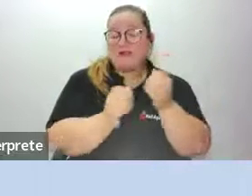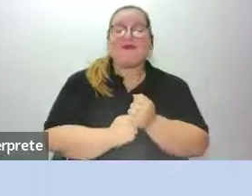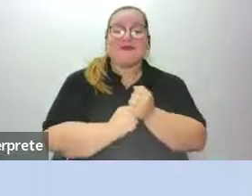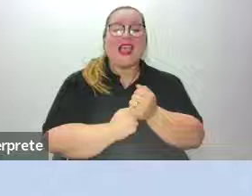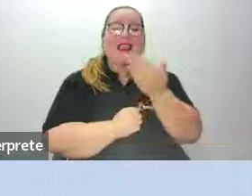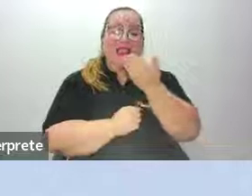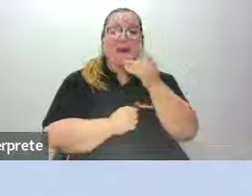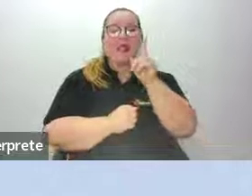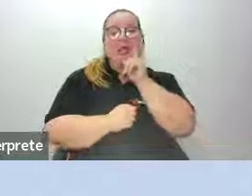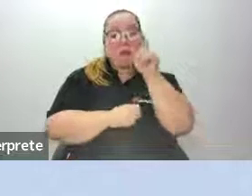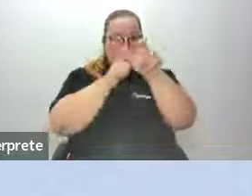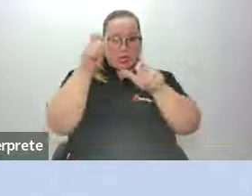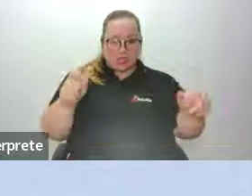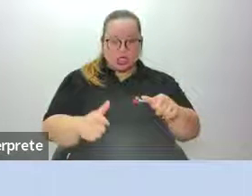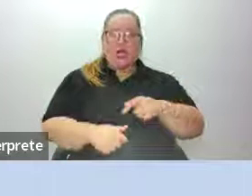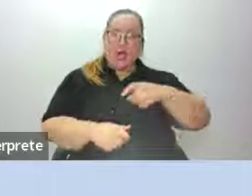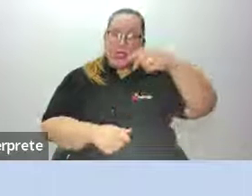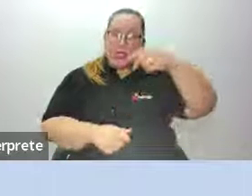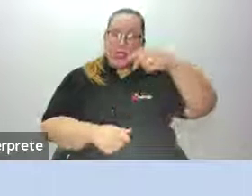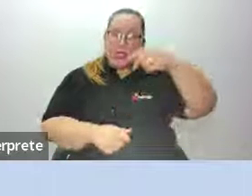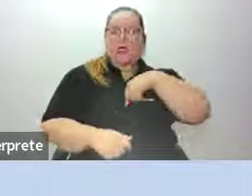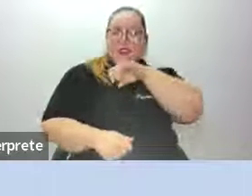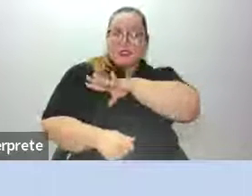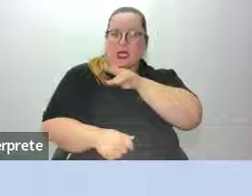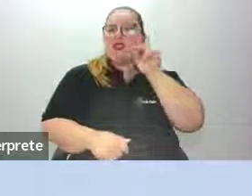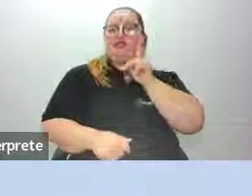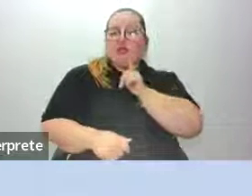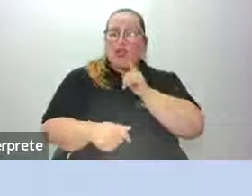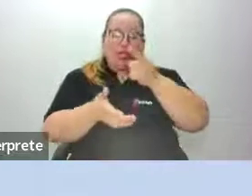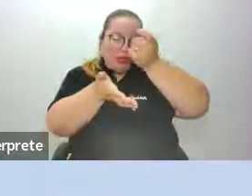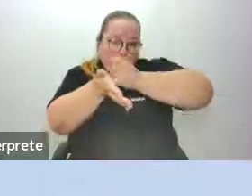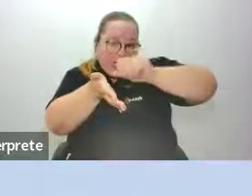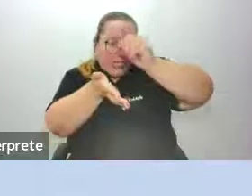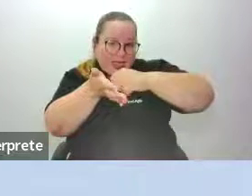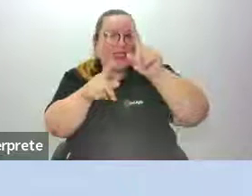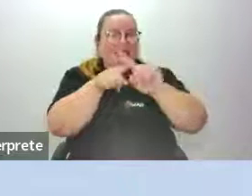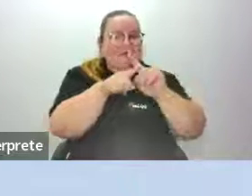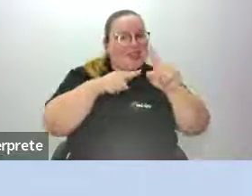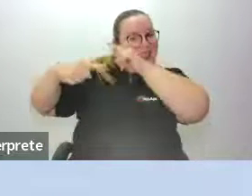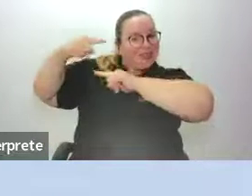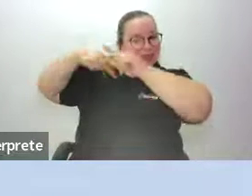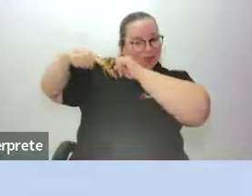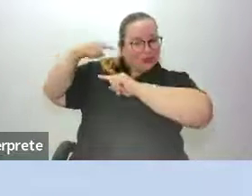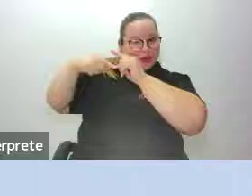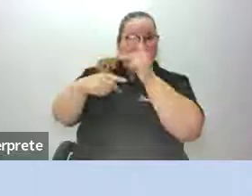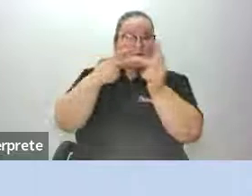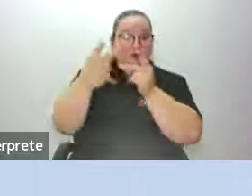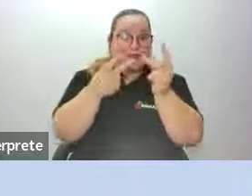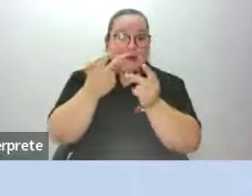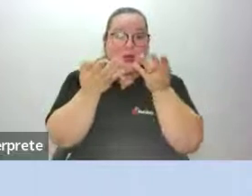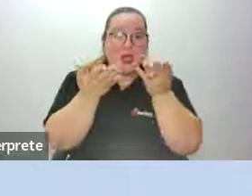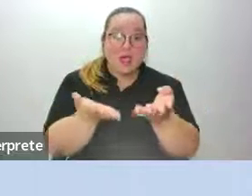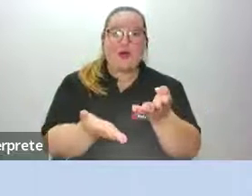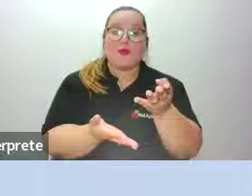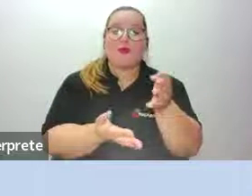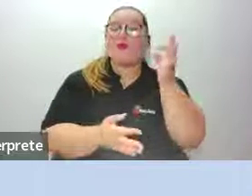tenemos autores chilenos sordos que han escrito distintos cuentos y distintas historias. Vemos en pantalla a una de ellas,